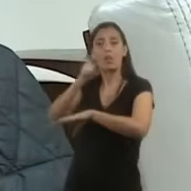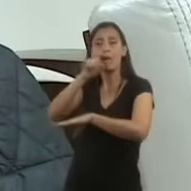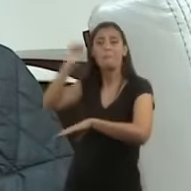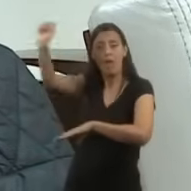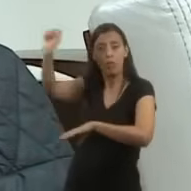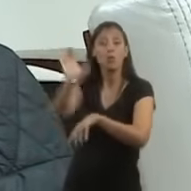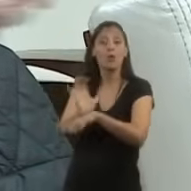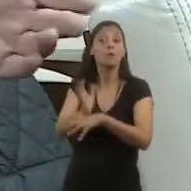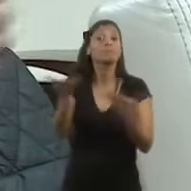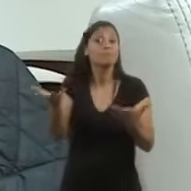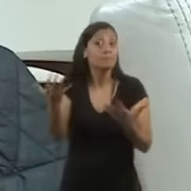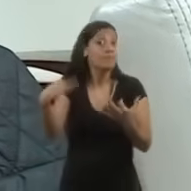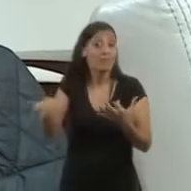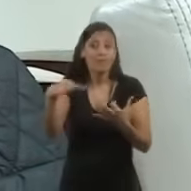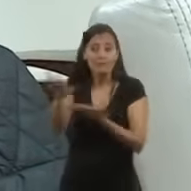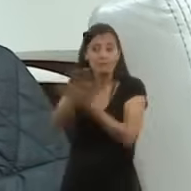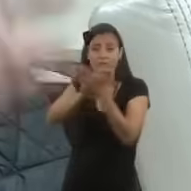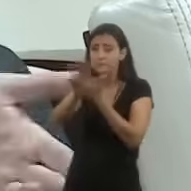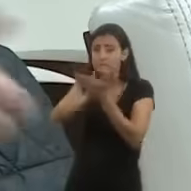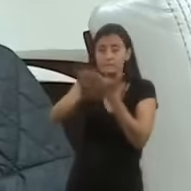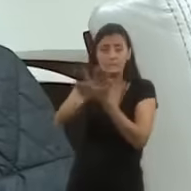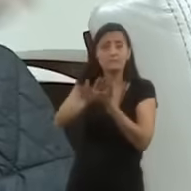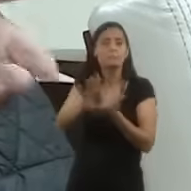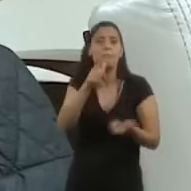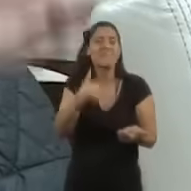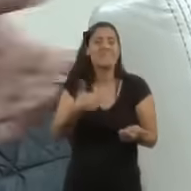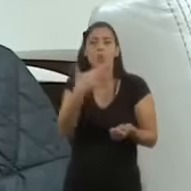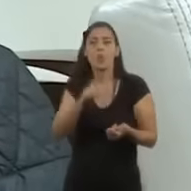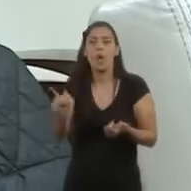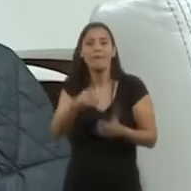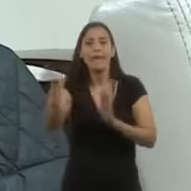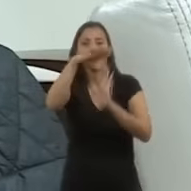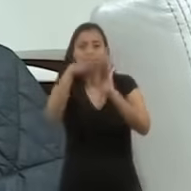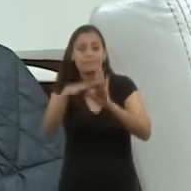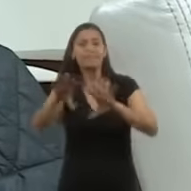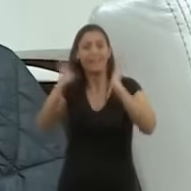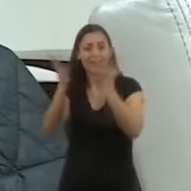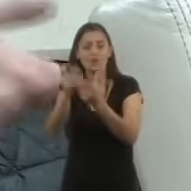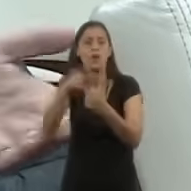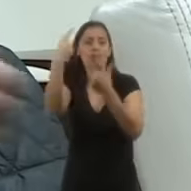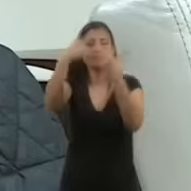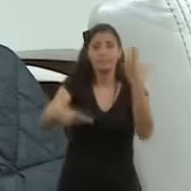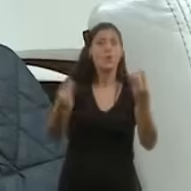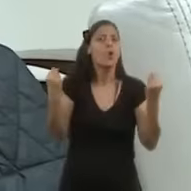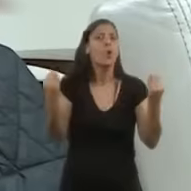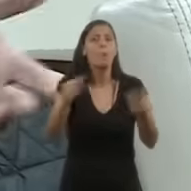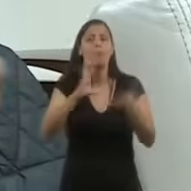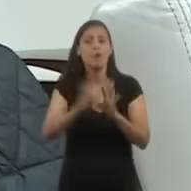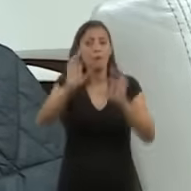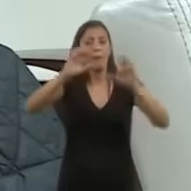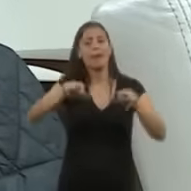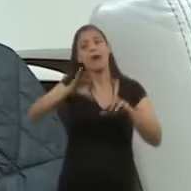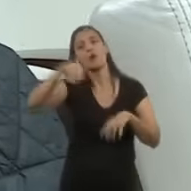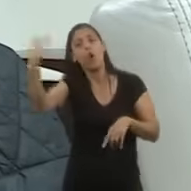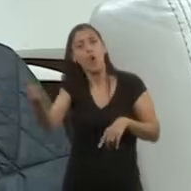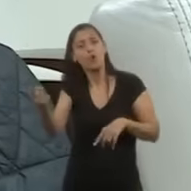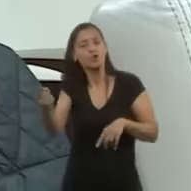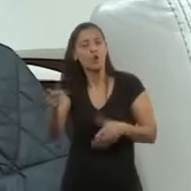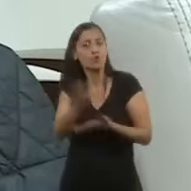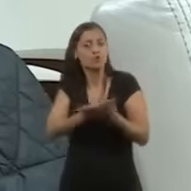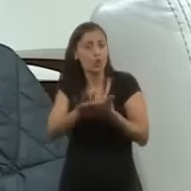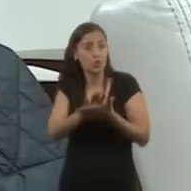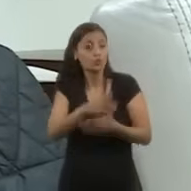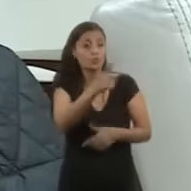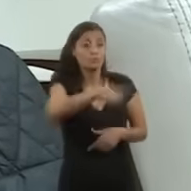al controlar ellos todos los resortes y al no entender de las normas internacionales eh Cuál sería si ustedes eh apoyarían